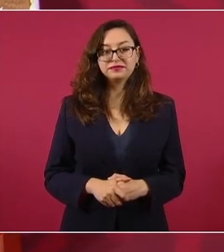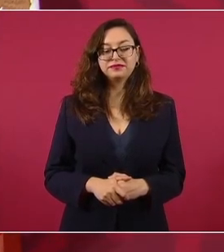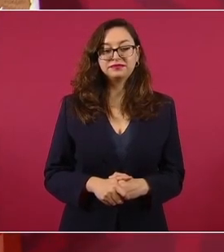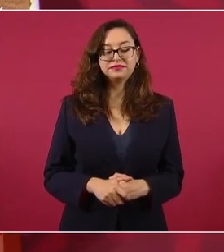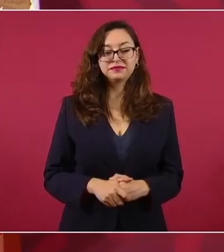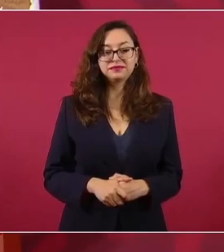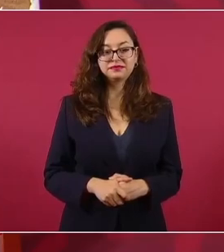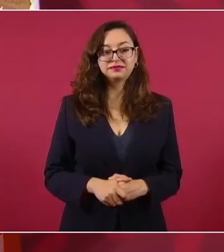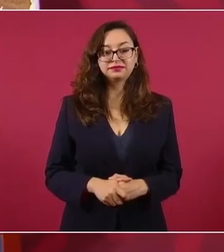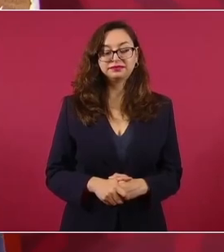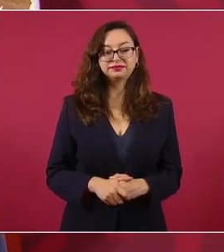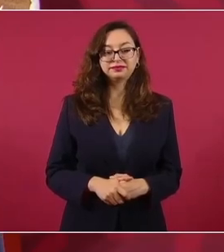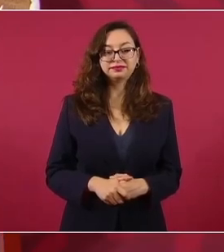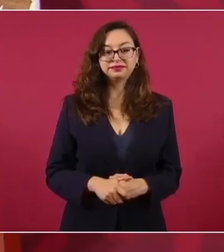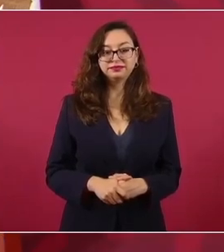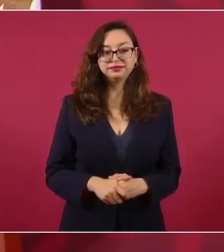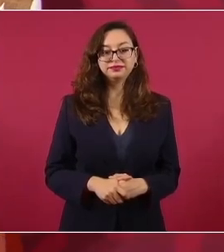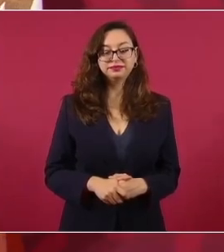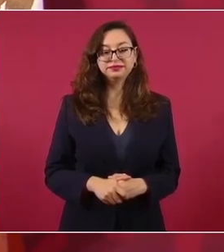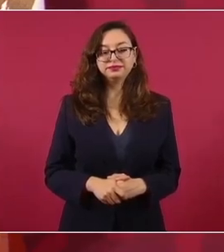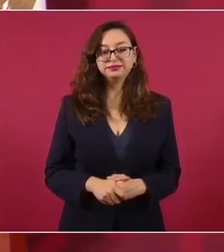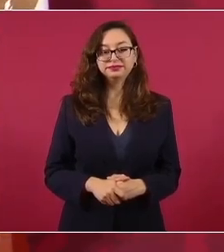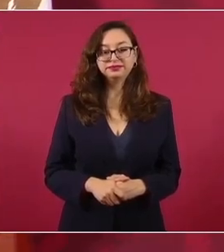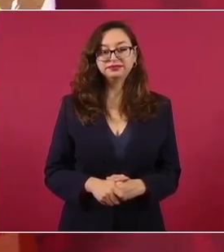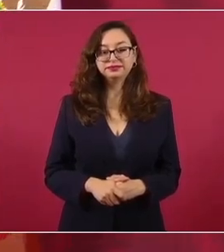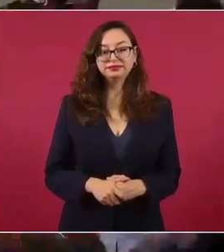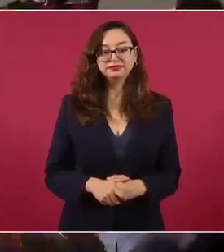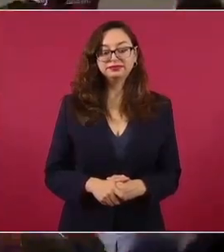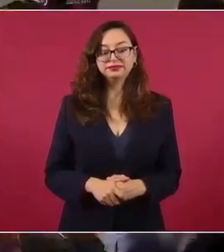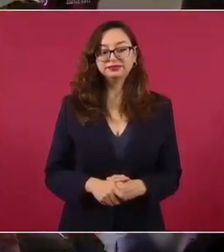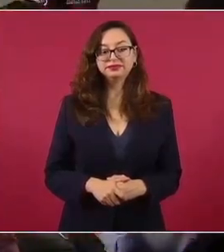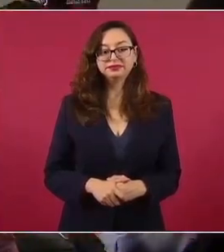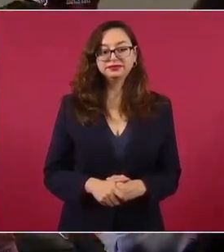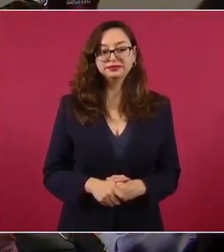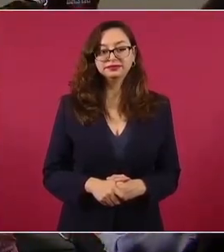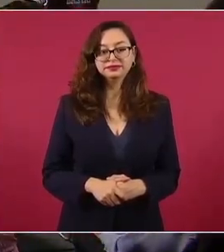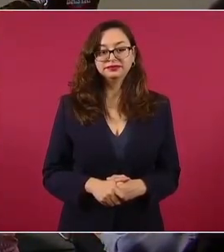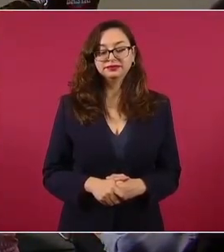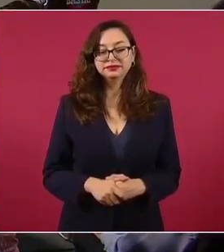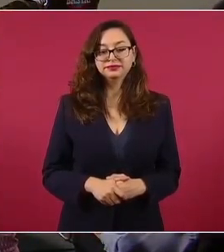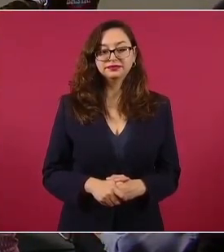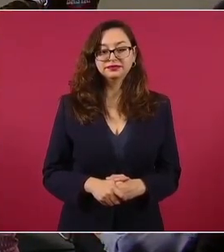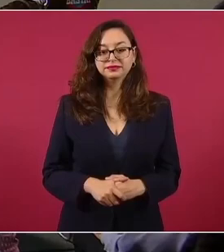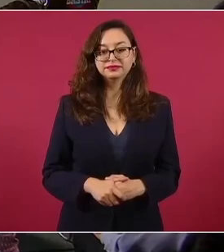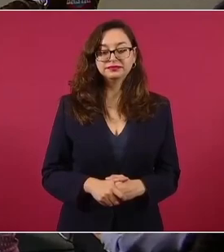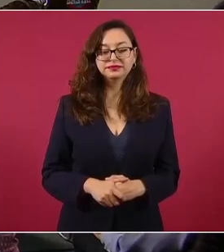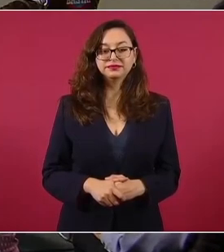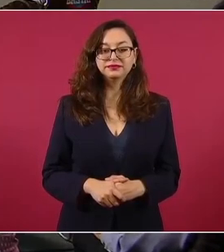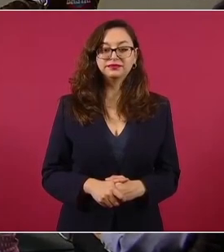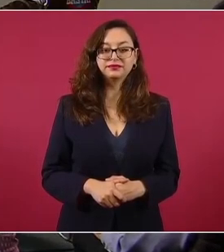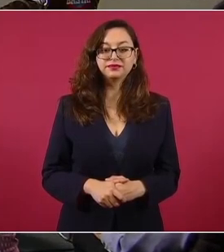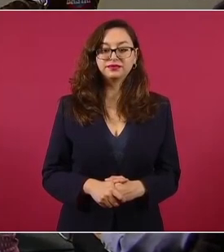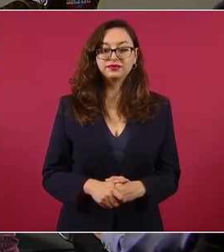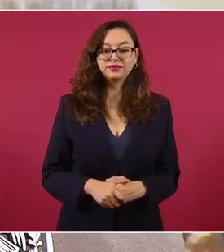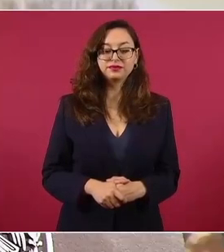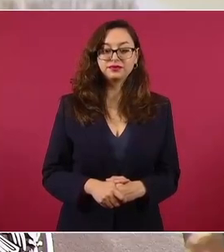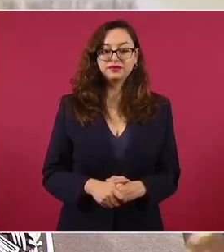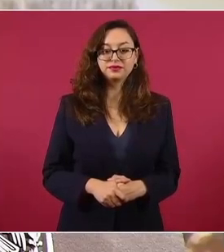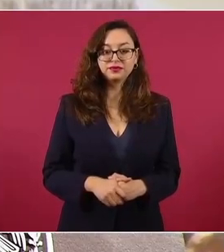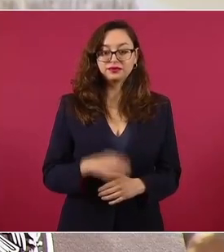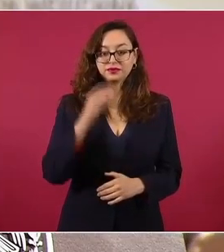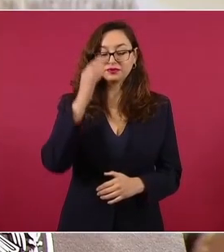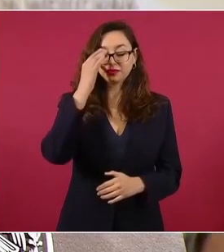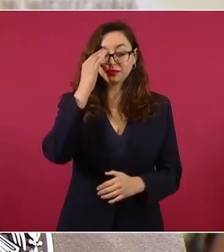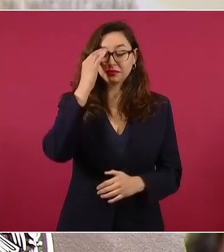Sí, el de la Concertación, que sin haber participado